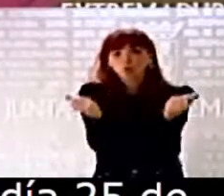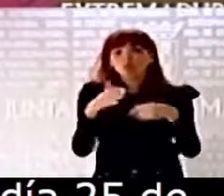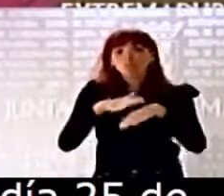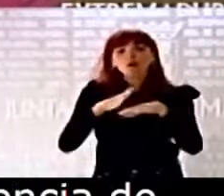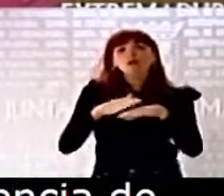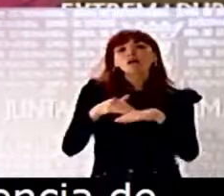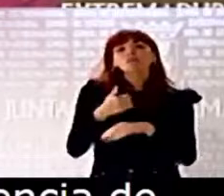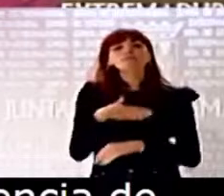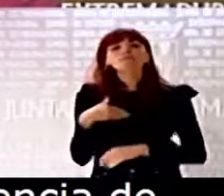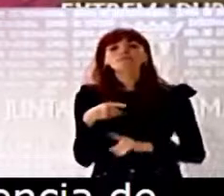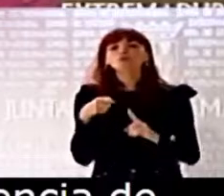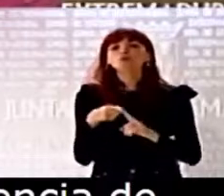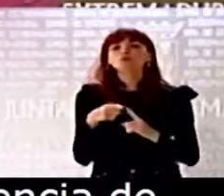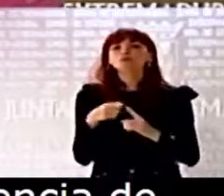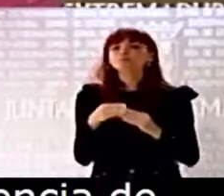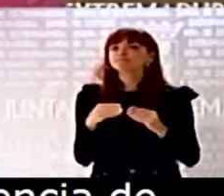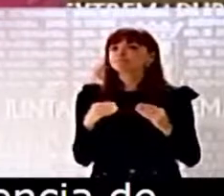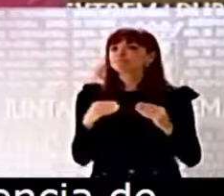erradicarla.